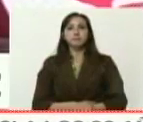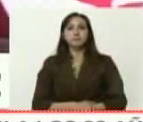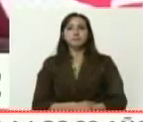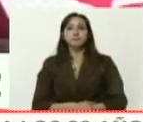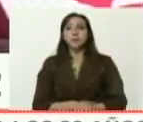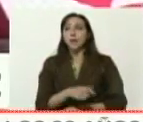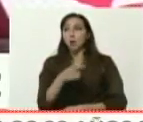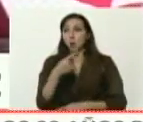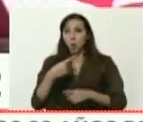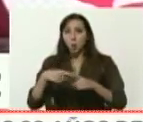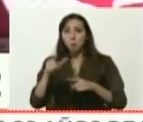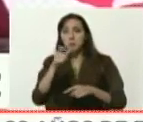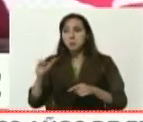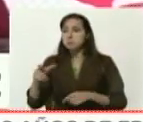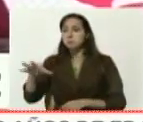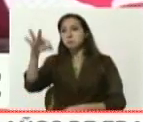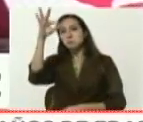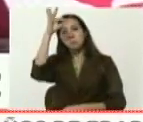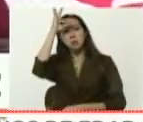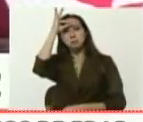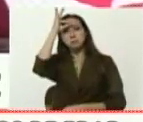sabía.